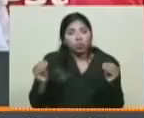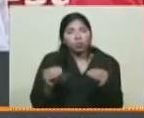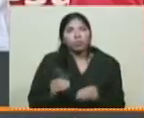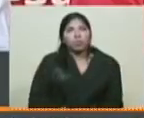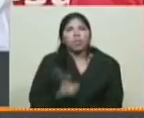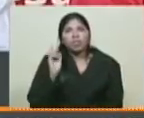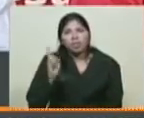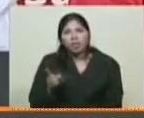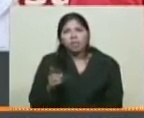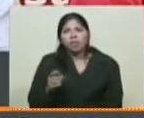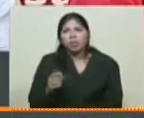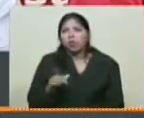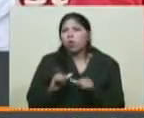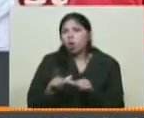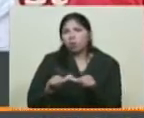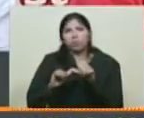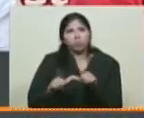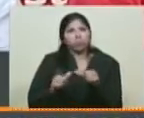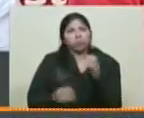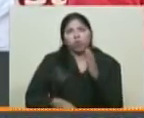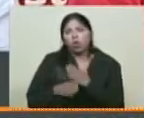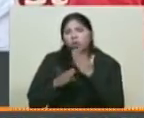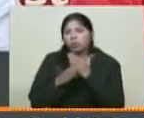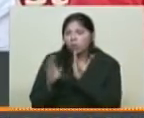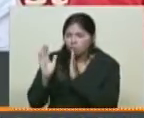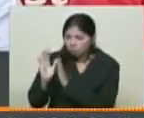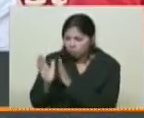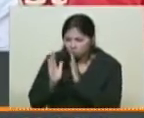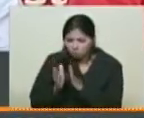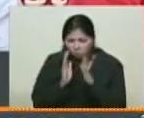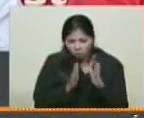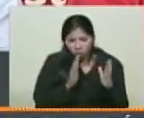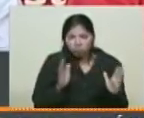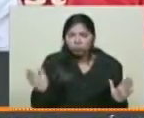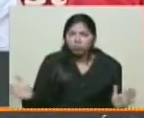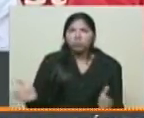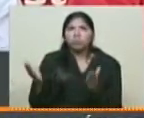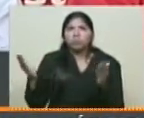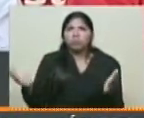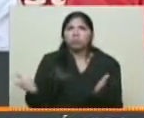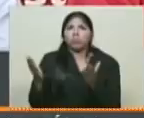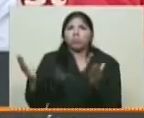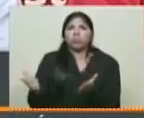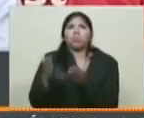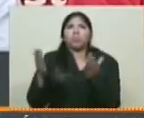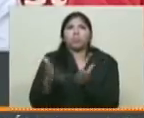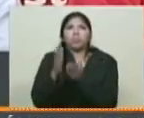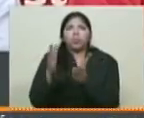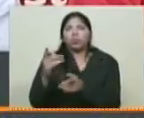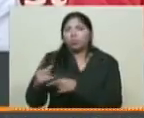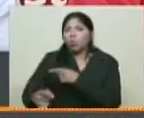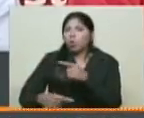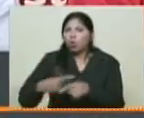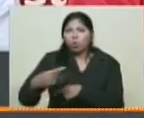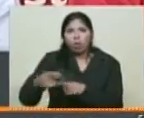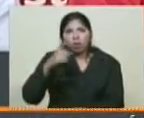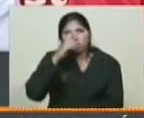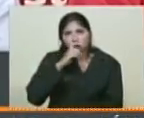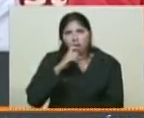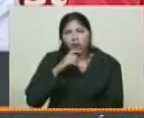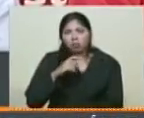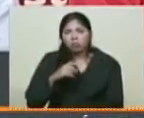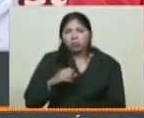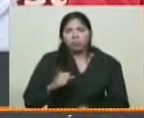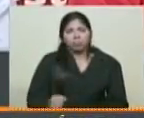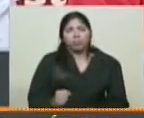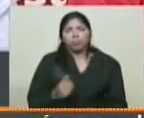toca de seguir preparando, de seguir organizando, de seguir empujando un partido que año a año se crece en las dificultades y